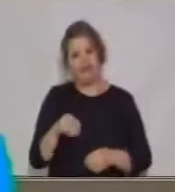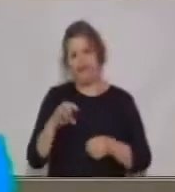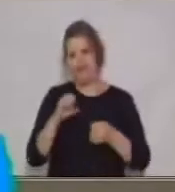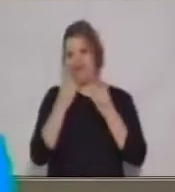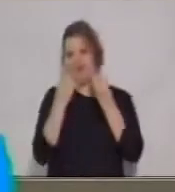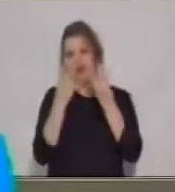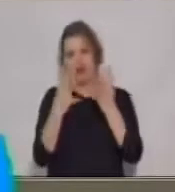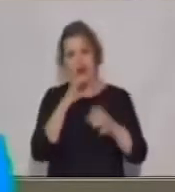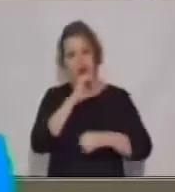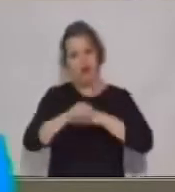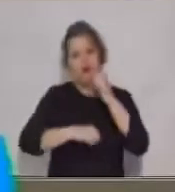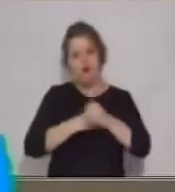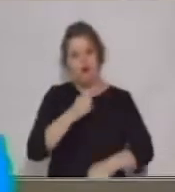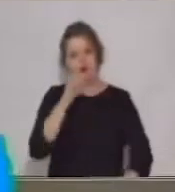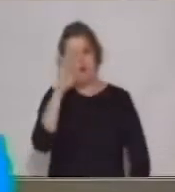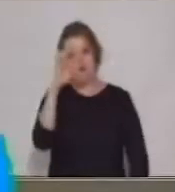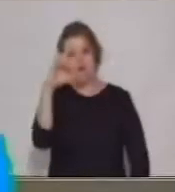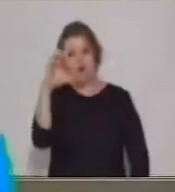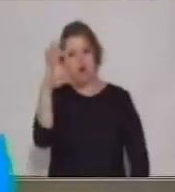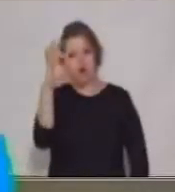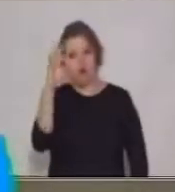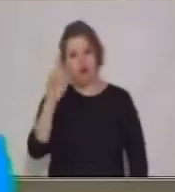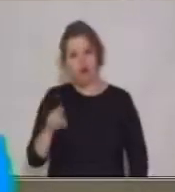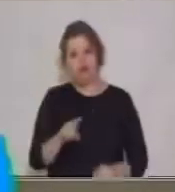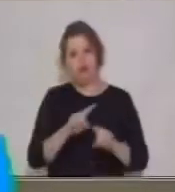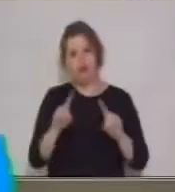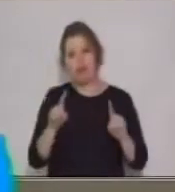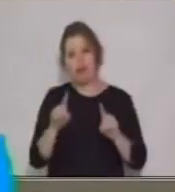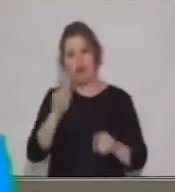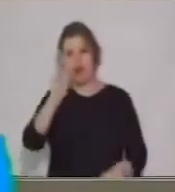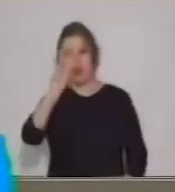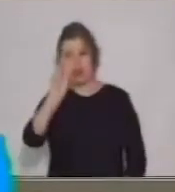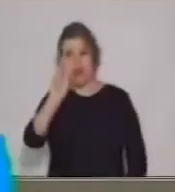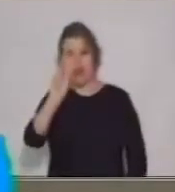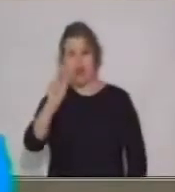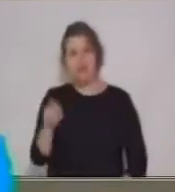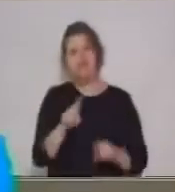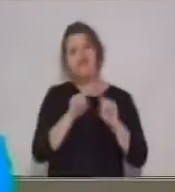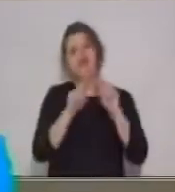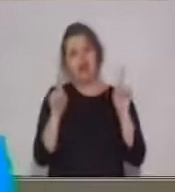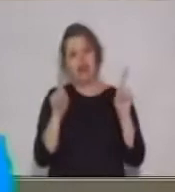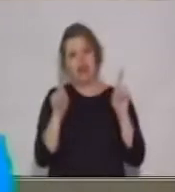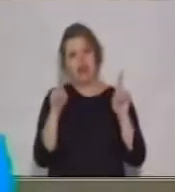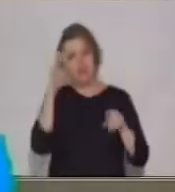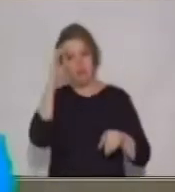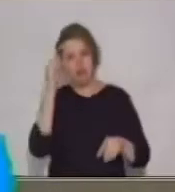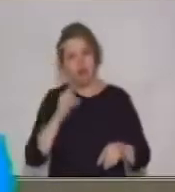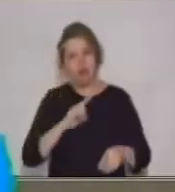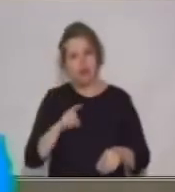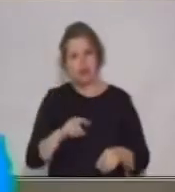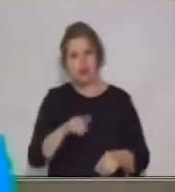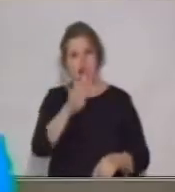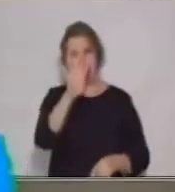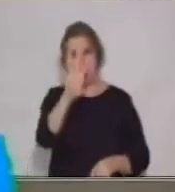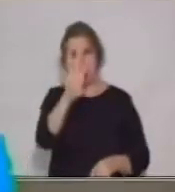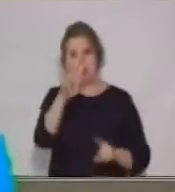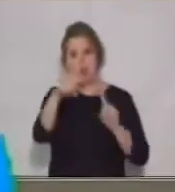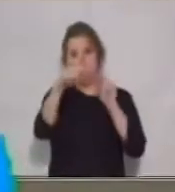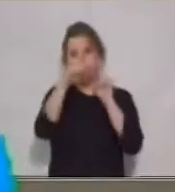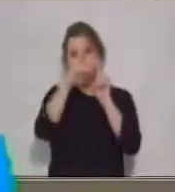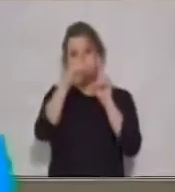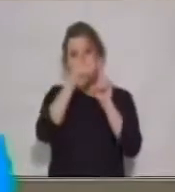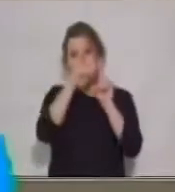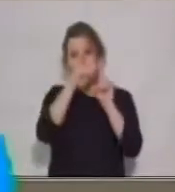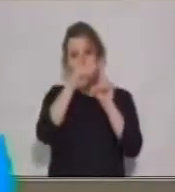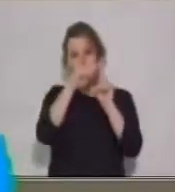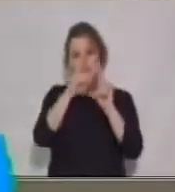pero la coordenada en Y va a ser diferente, porque este es 4 positivo y este es